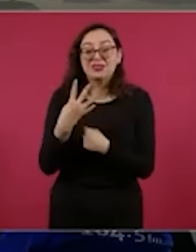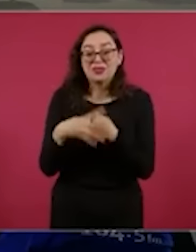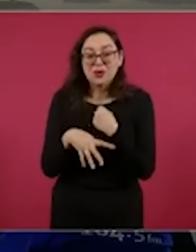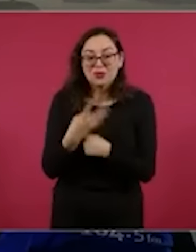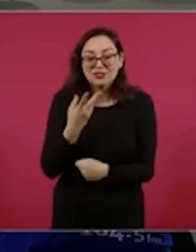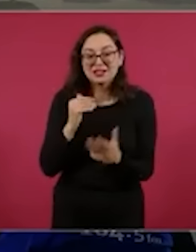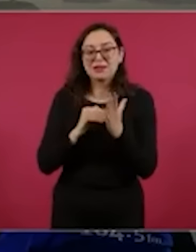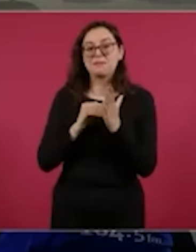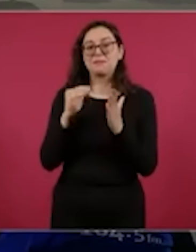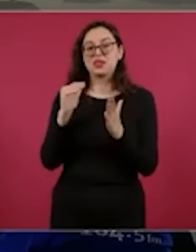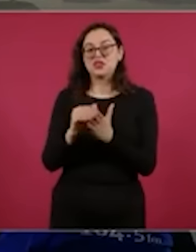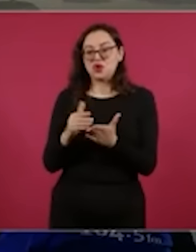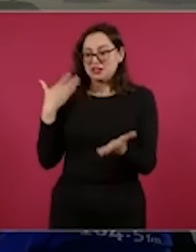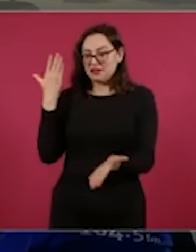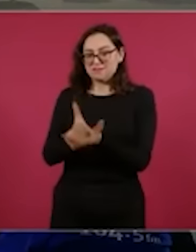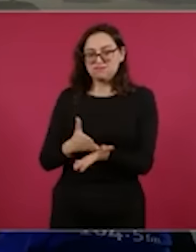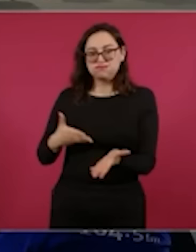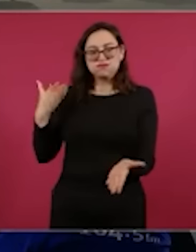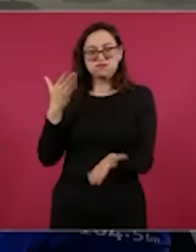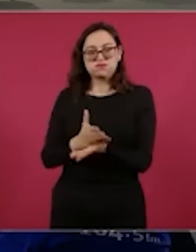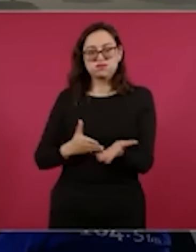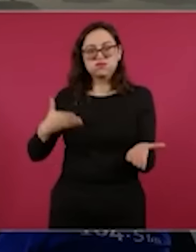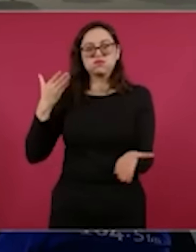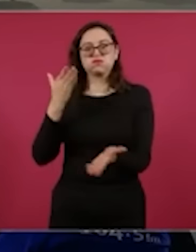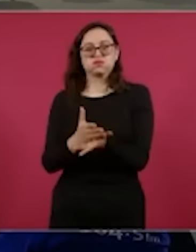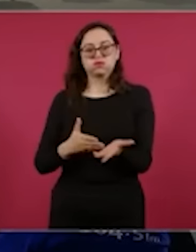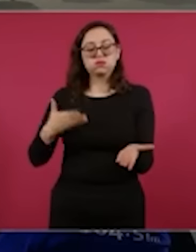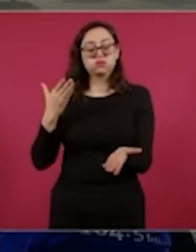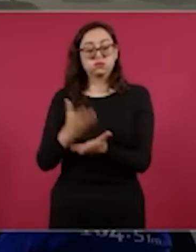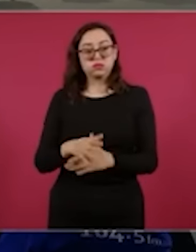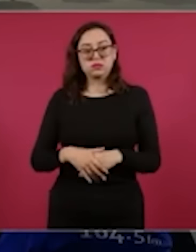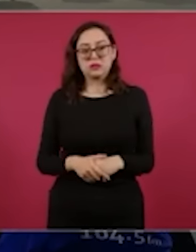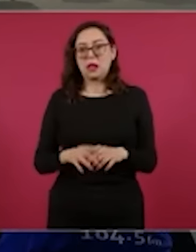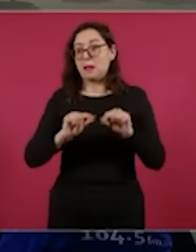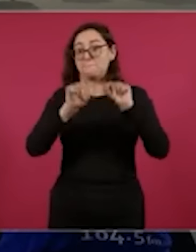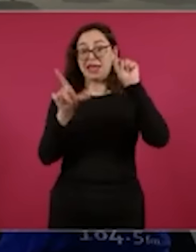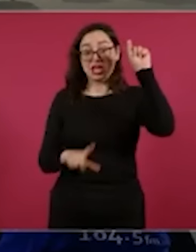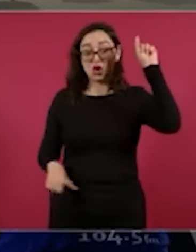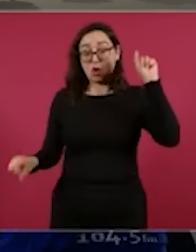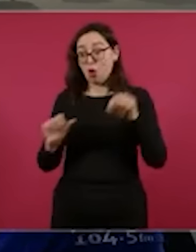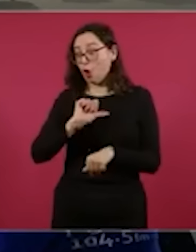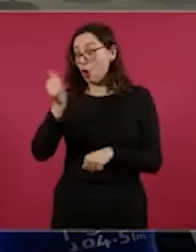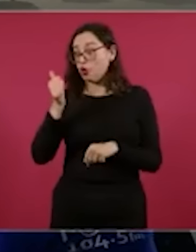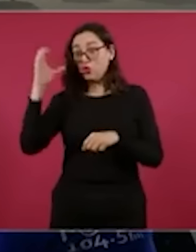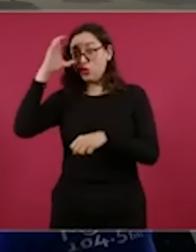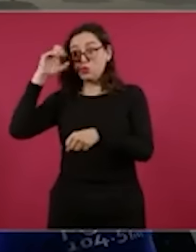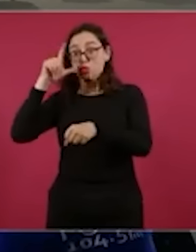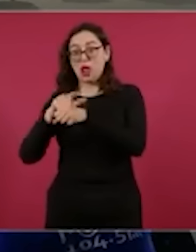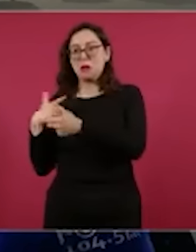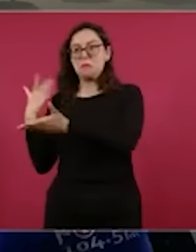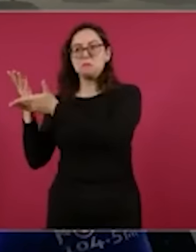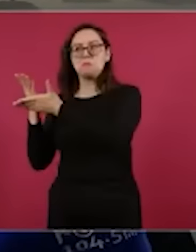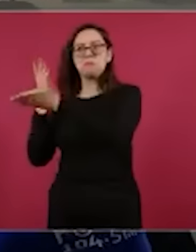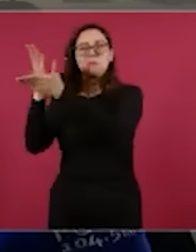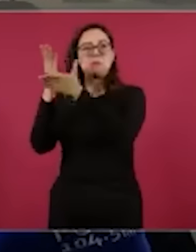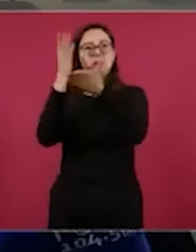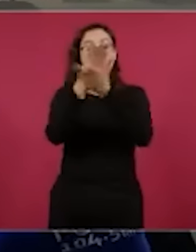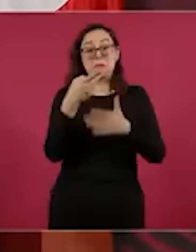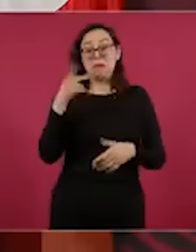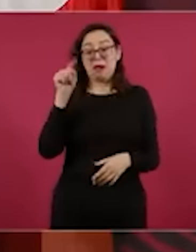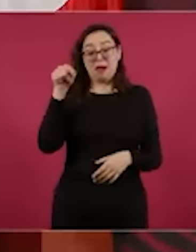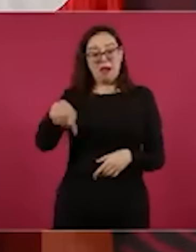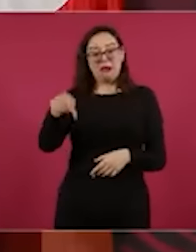apertura, lo que lo convierte en el centro cultural más visitado del país. Ahí está la Casa Lázaro Cárdenas. Los Pinos